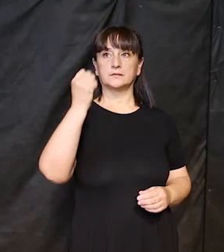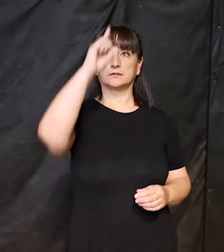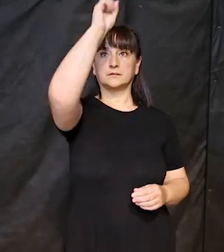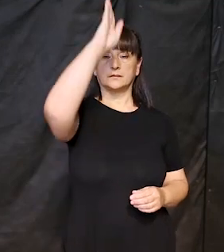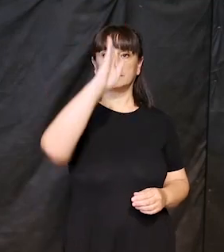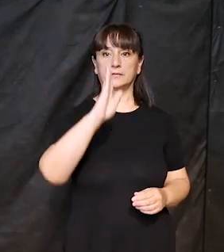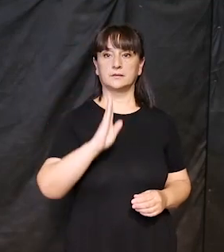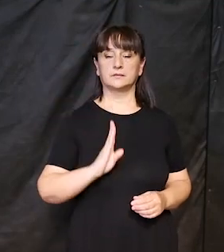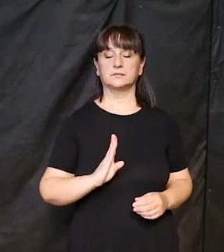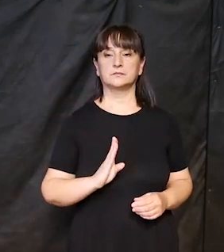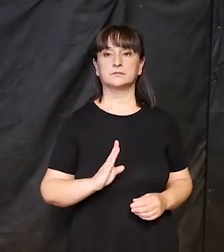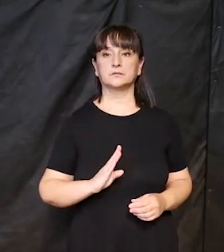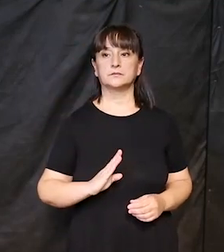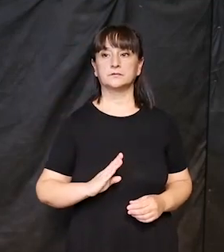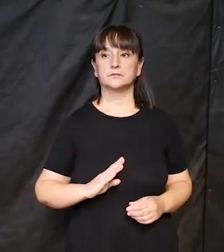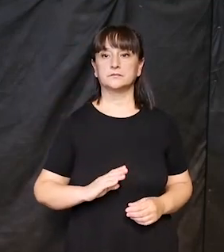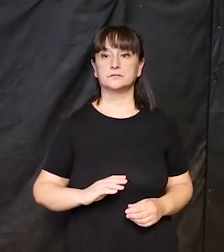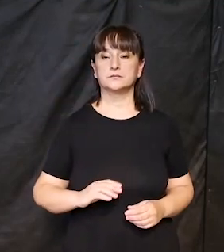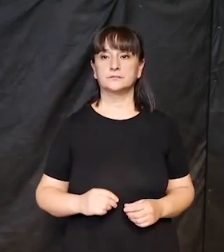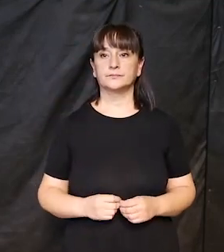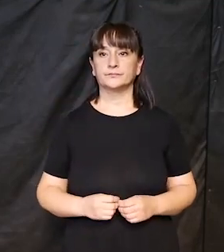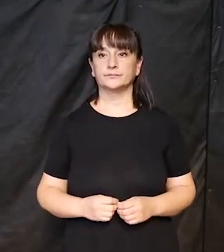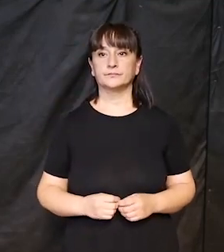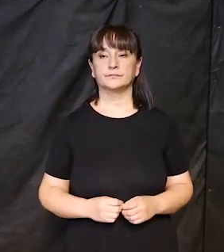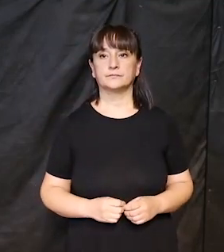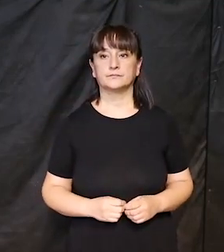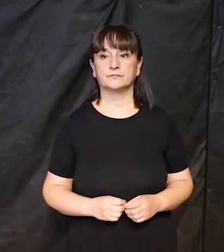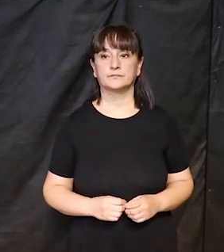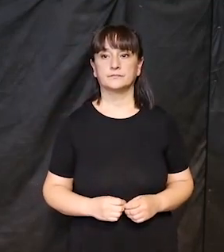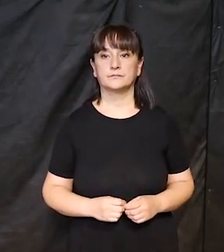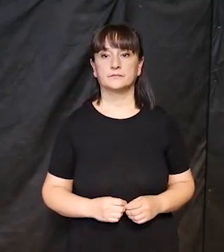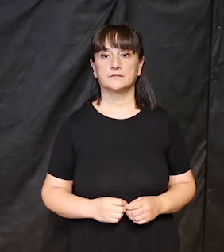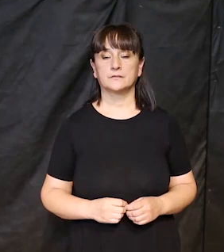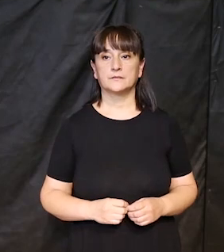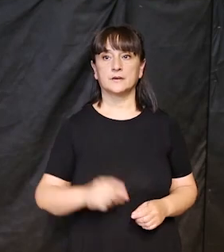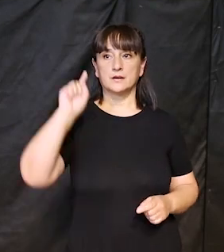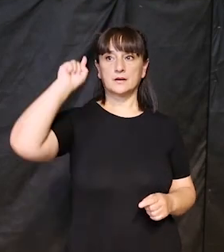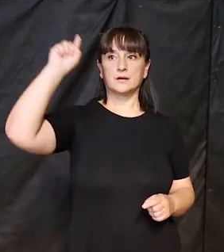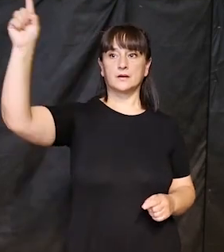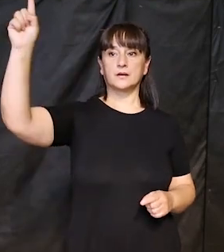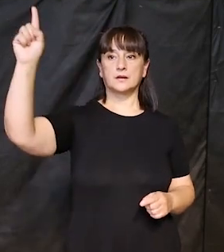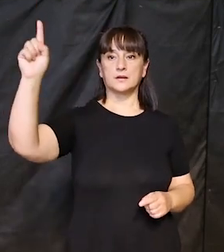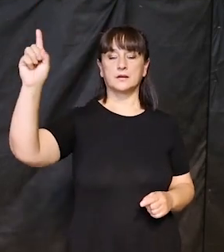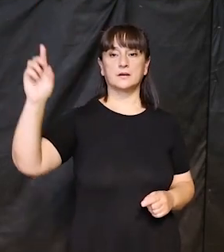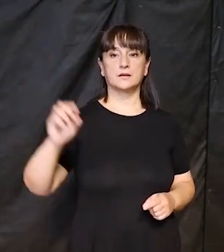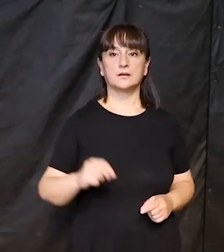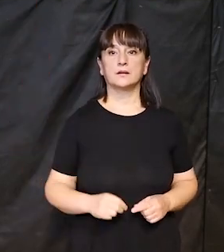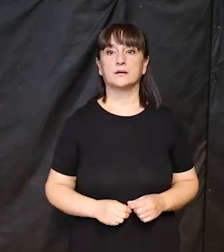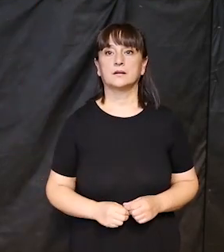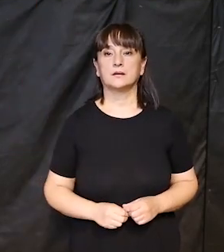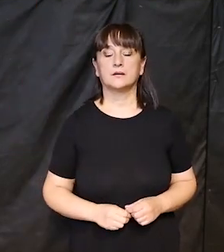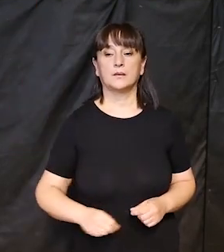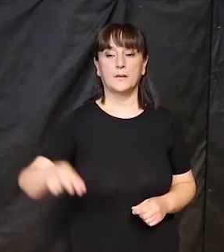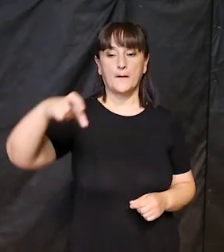dios tiene planes para nuestras vidas de una manera trascendente si lo podemos creer y